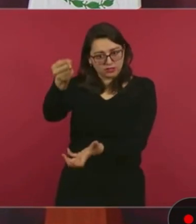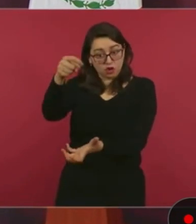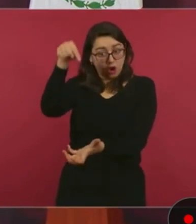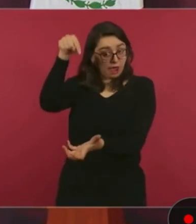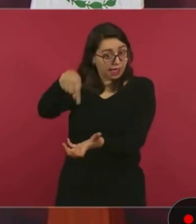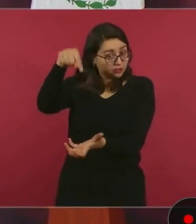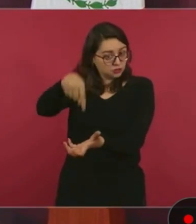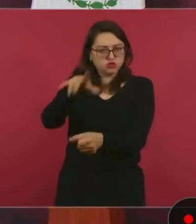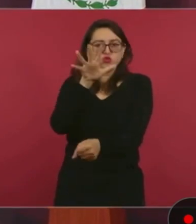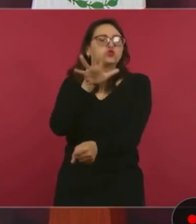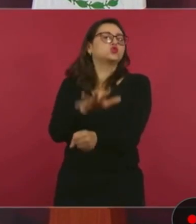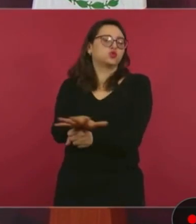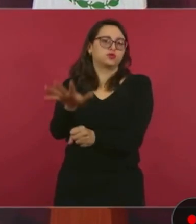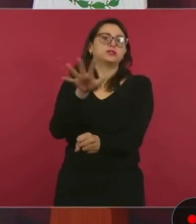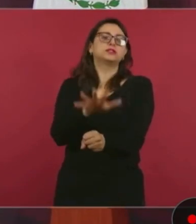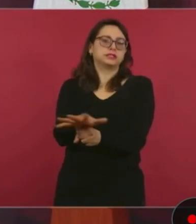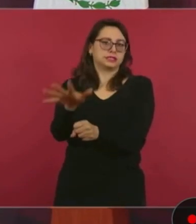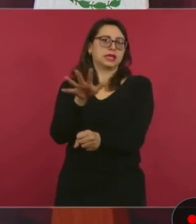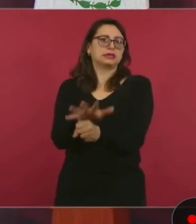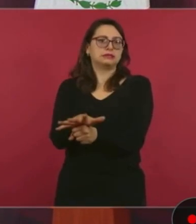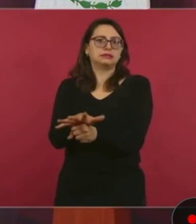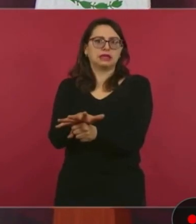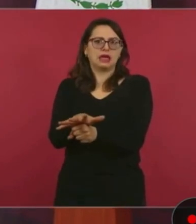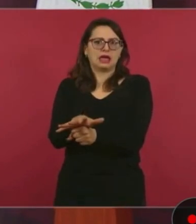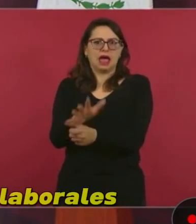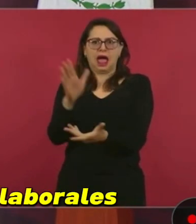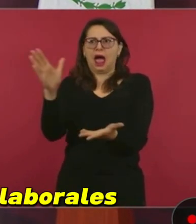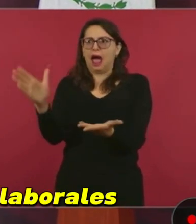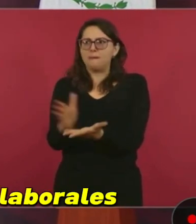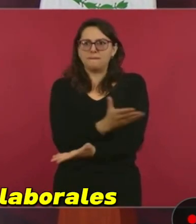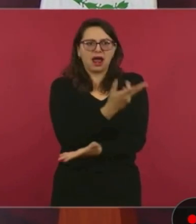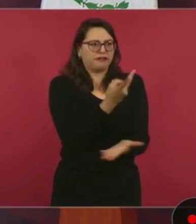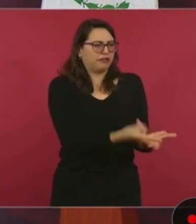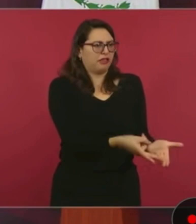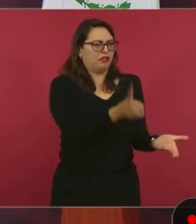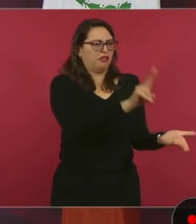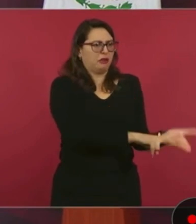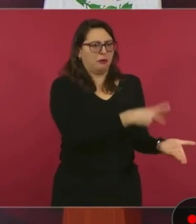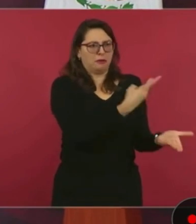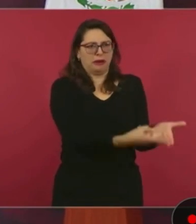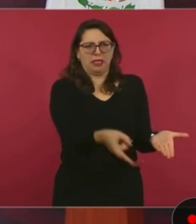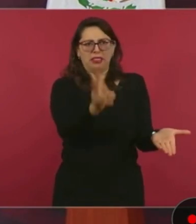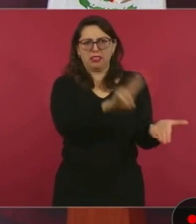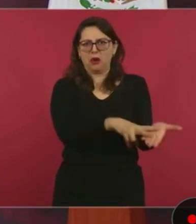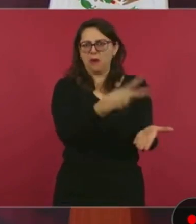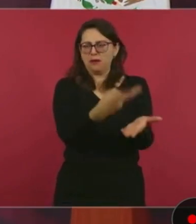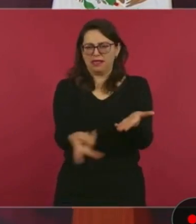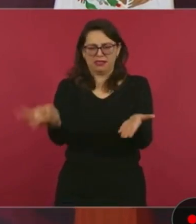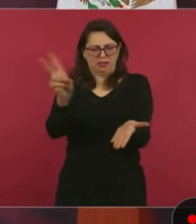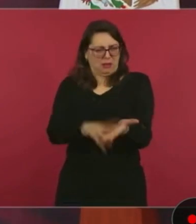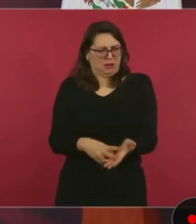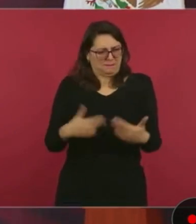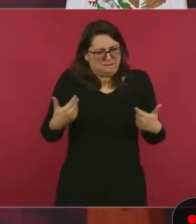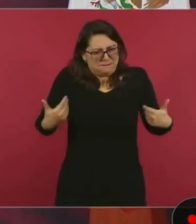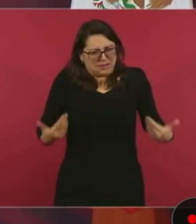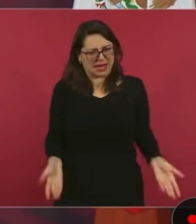cumplir con todas sus demandas, necesidades laborales. Aparte de eso,